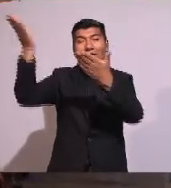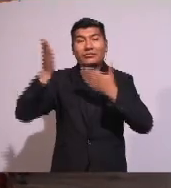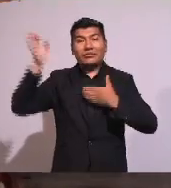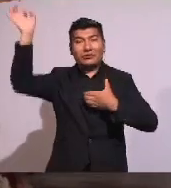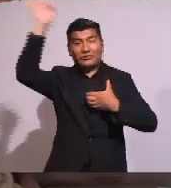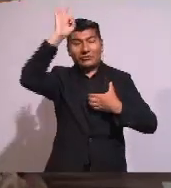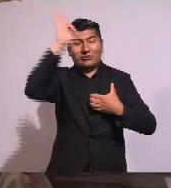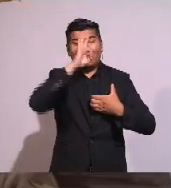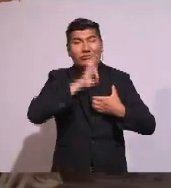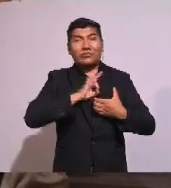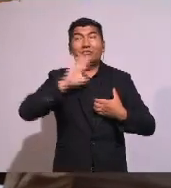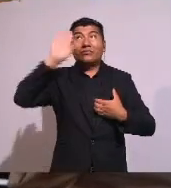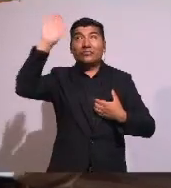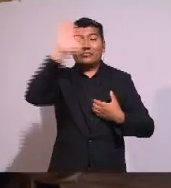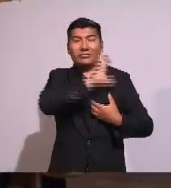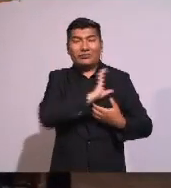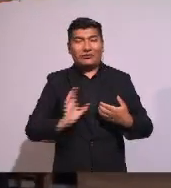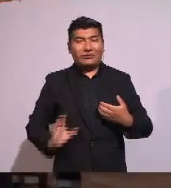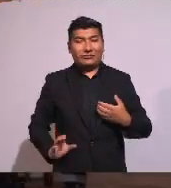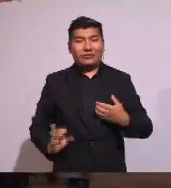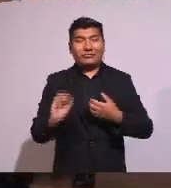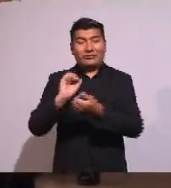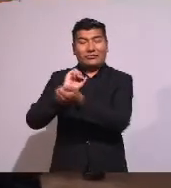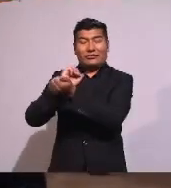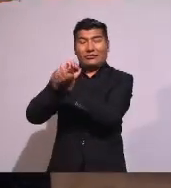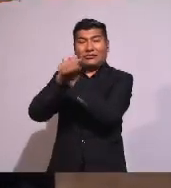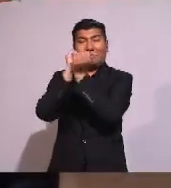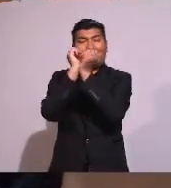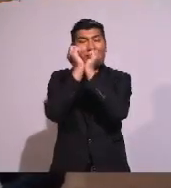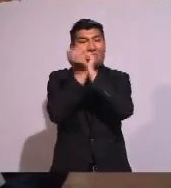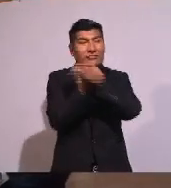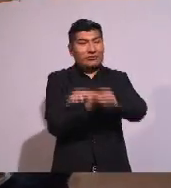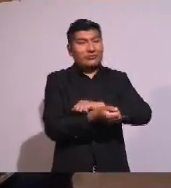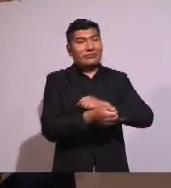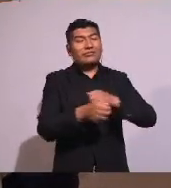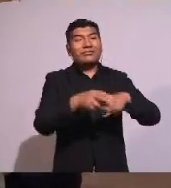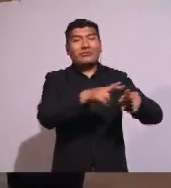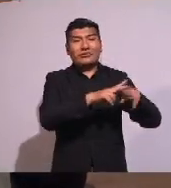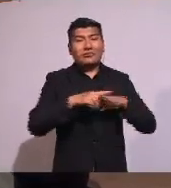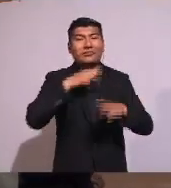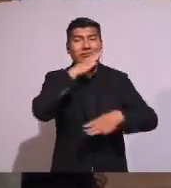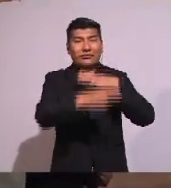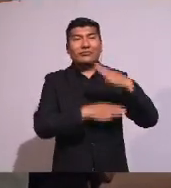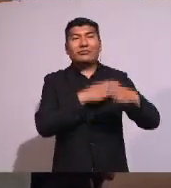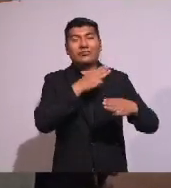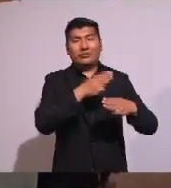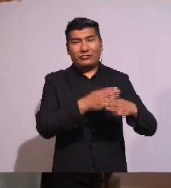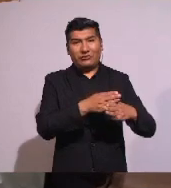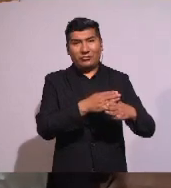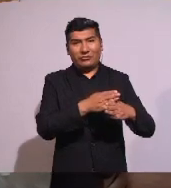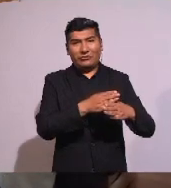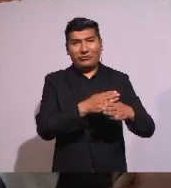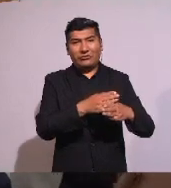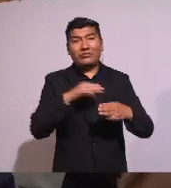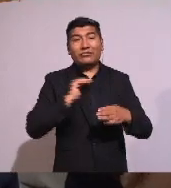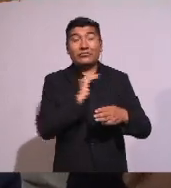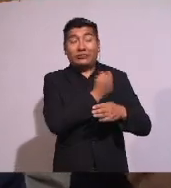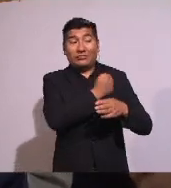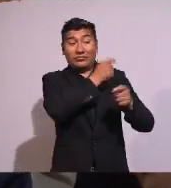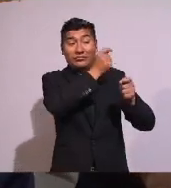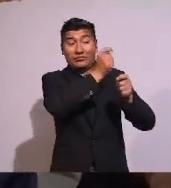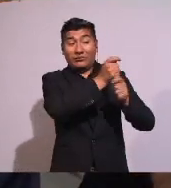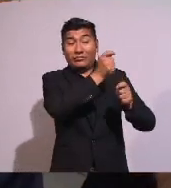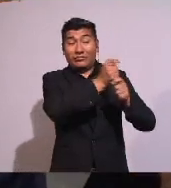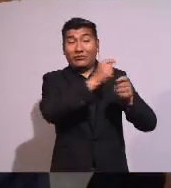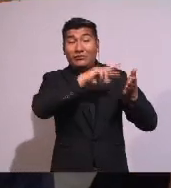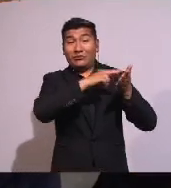Cristo. Nos convertimos como Él en sal de la tierra. Nuestra tarea es, por lo